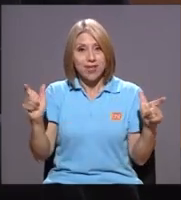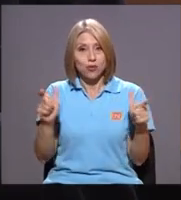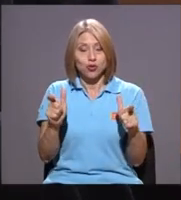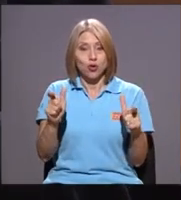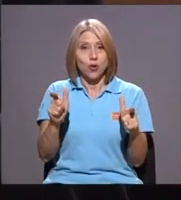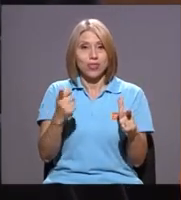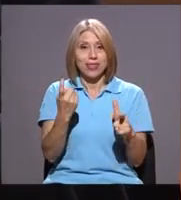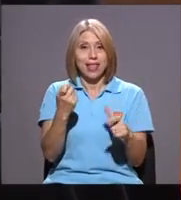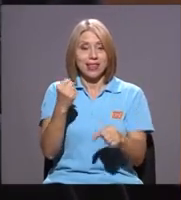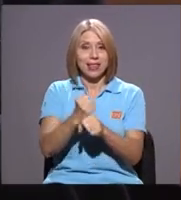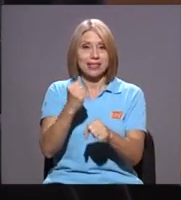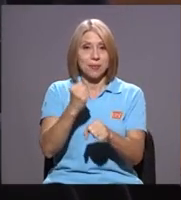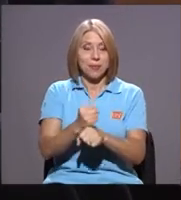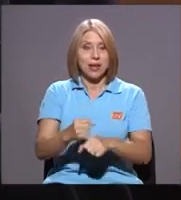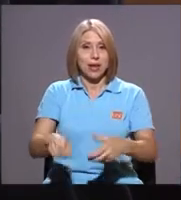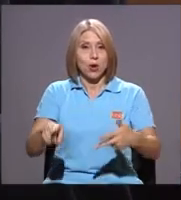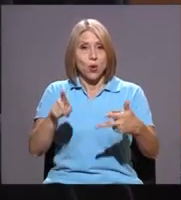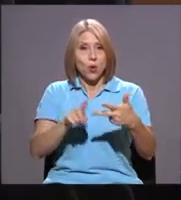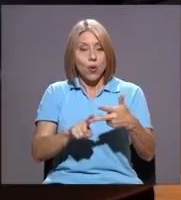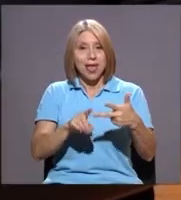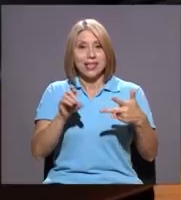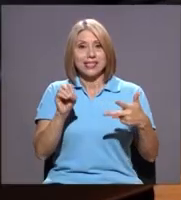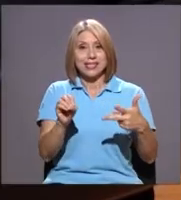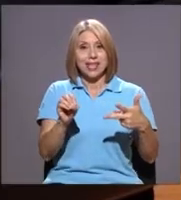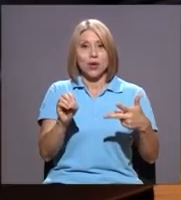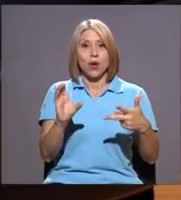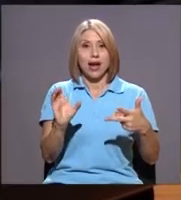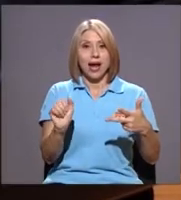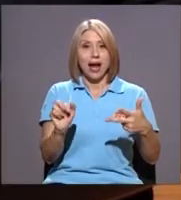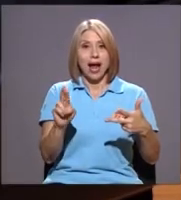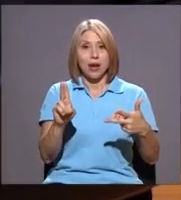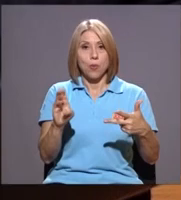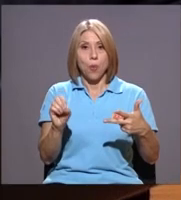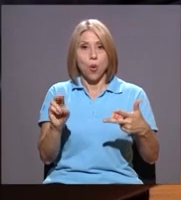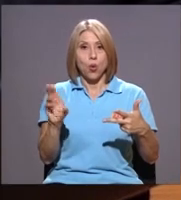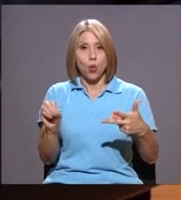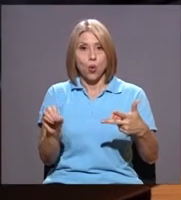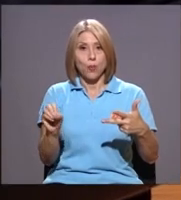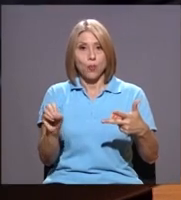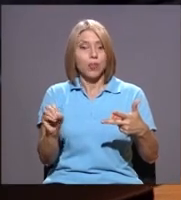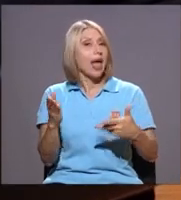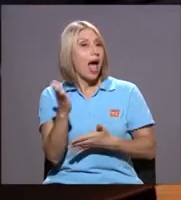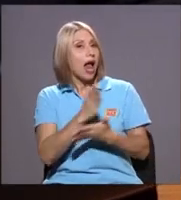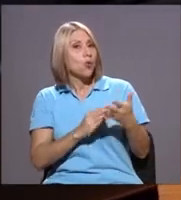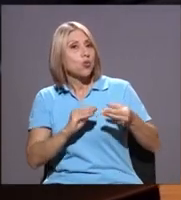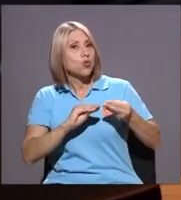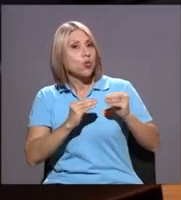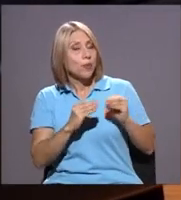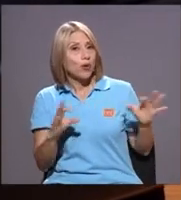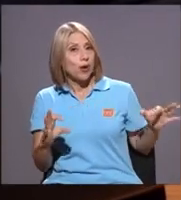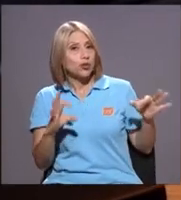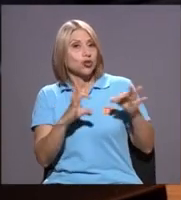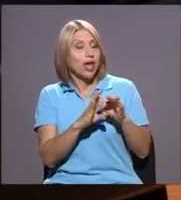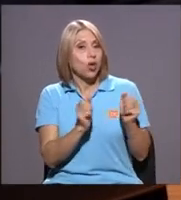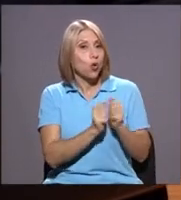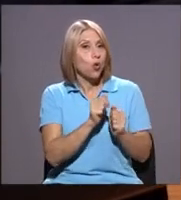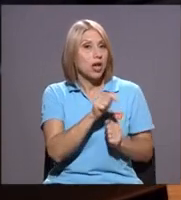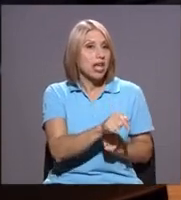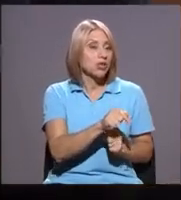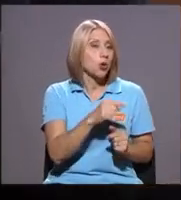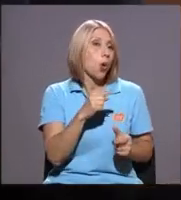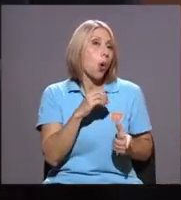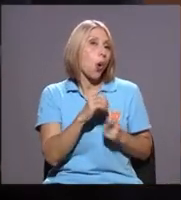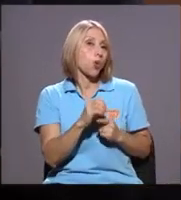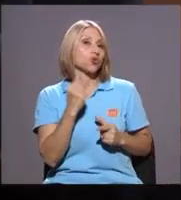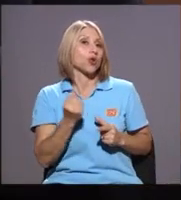la que ya le mencioné de descarbonización. ¿Hay algún número asociado con eso o es más bien acciones conducentes?